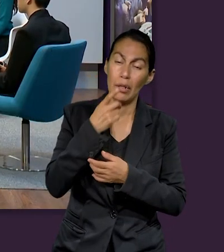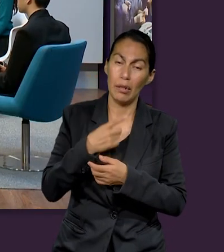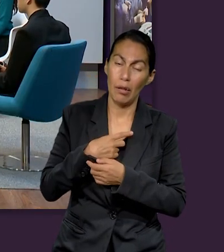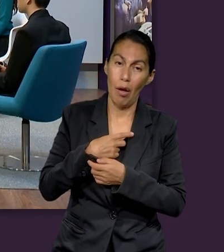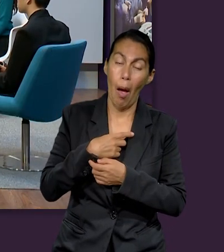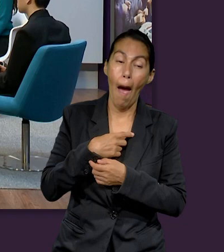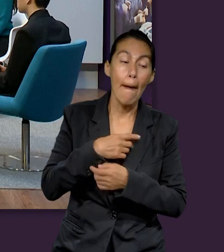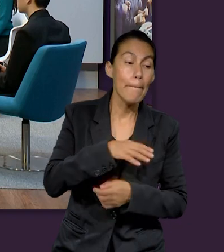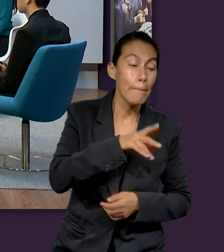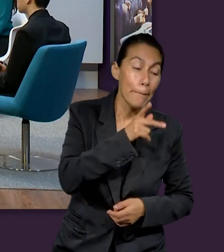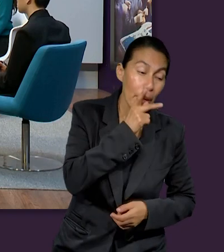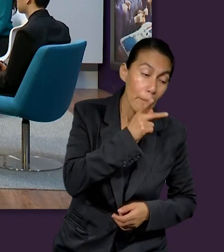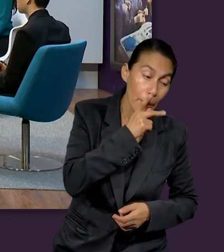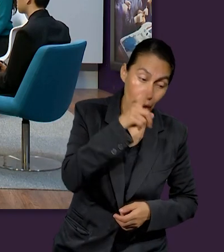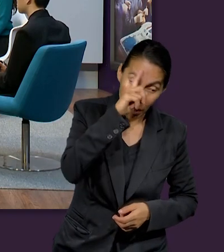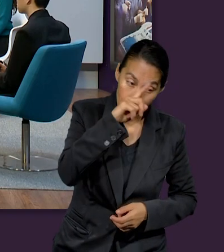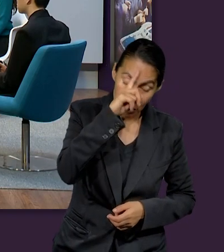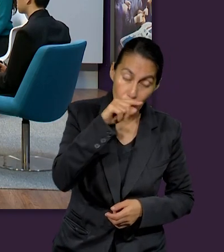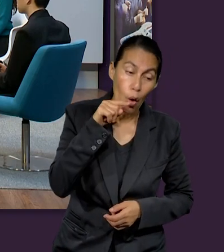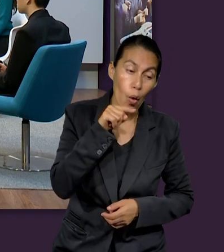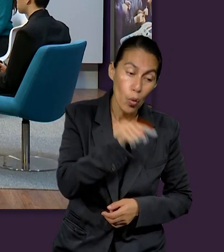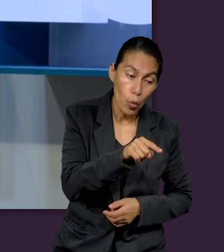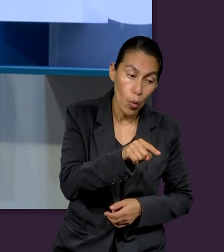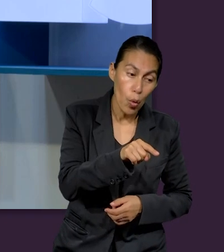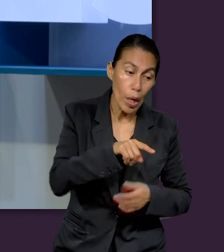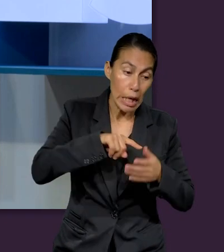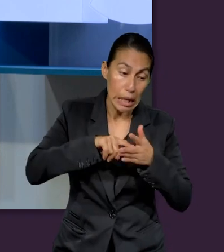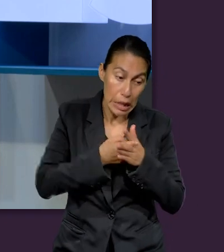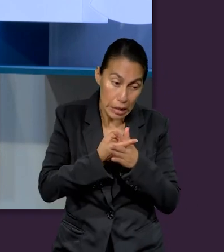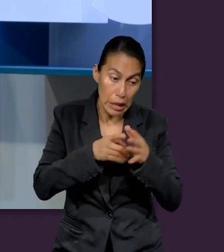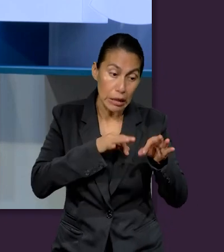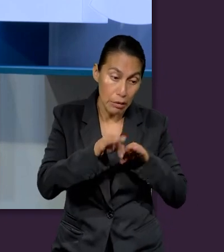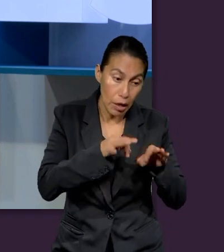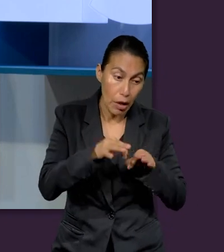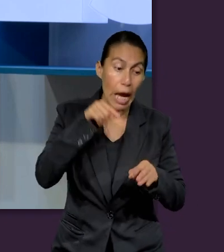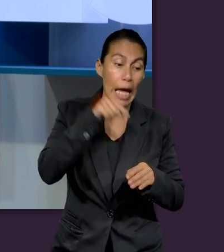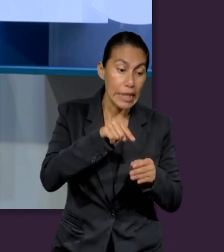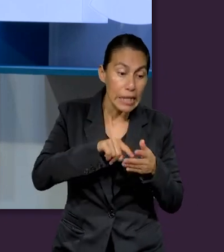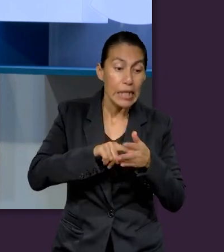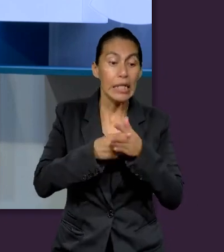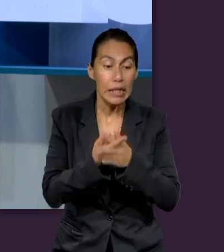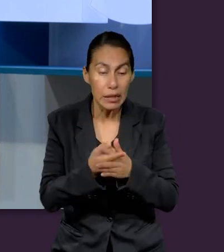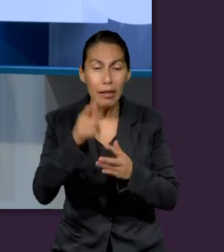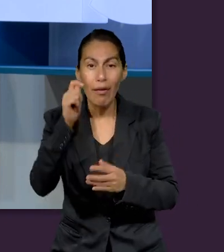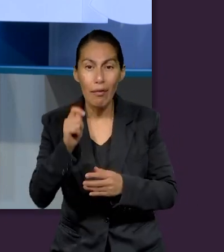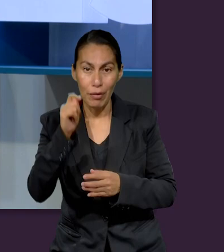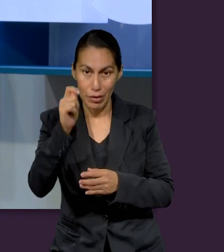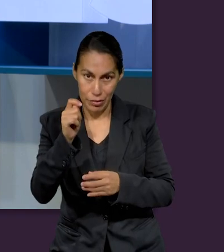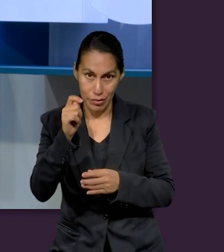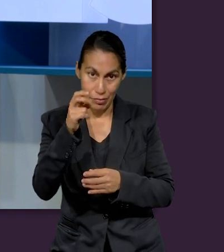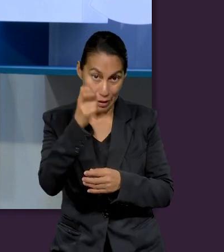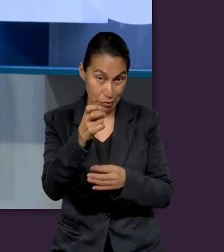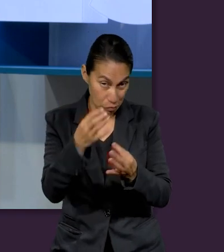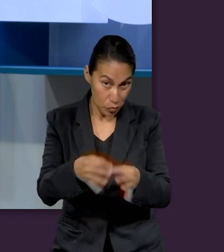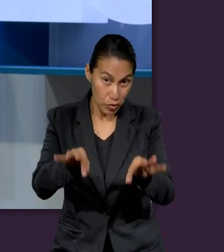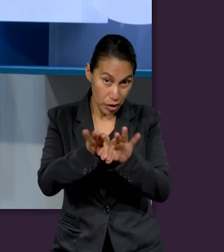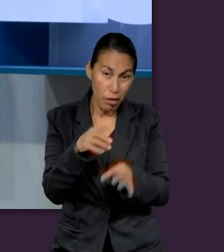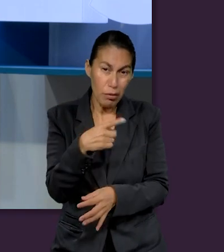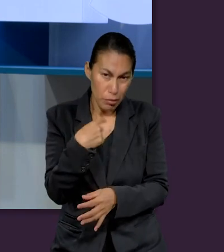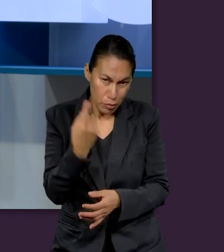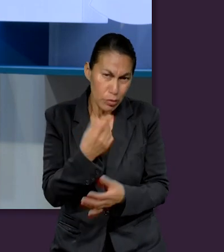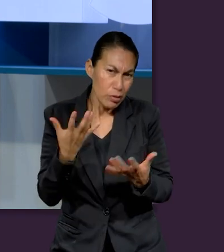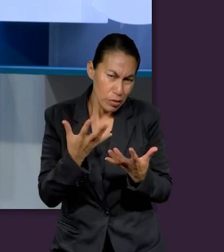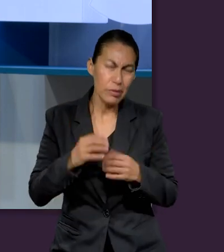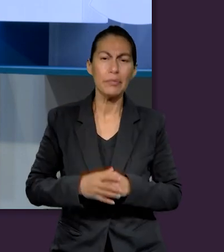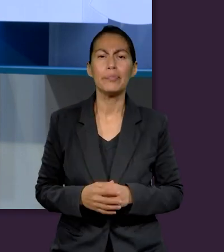de hecho Yo escucho una expresión hace poco que me dijo un pastor que su padre le dijo Cuando empieces a trabajar en el Ministerio ya comienza